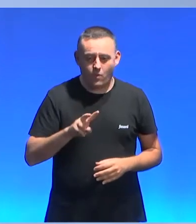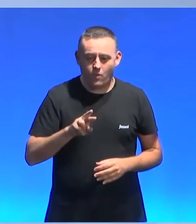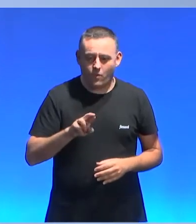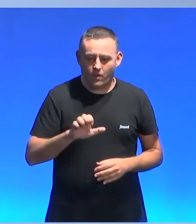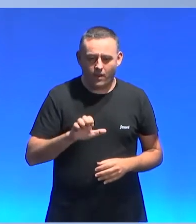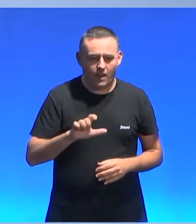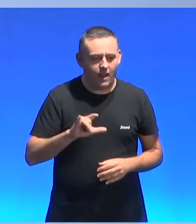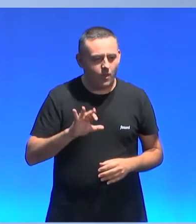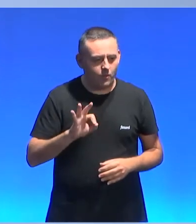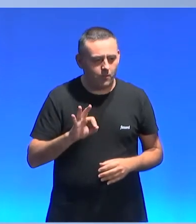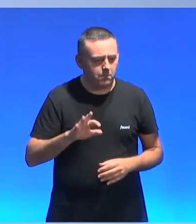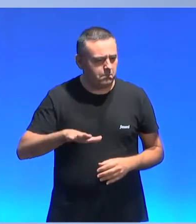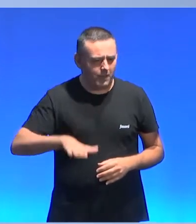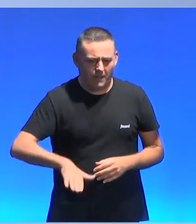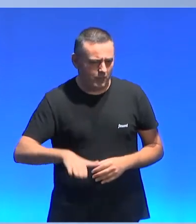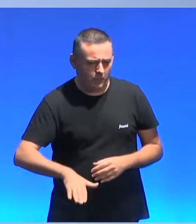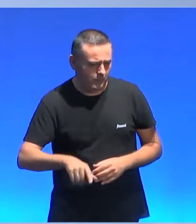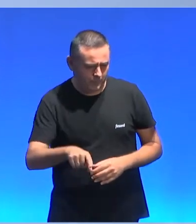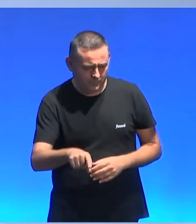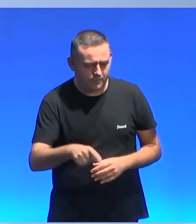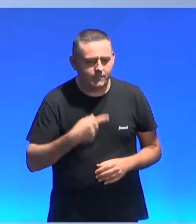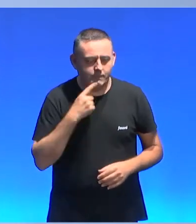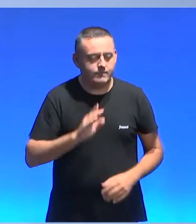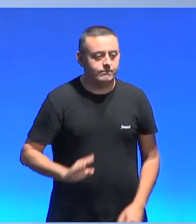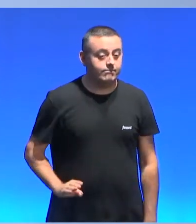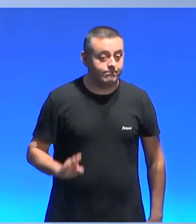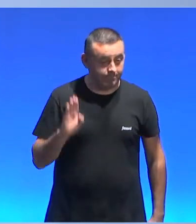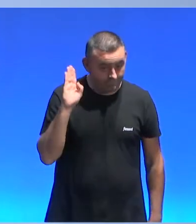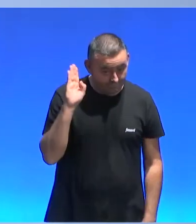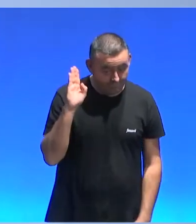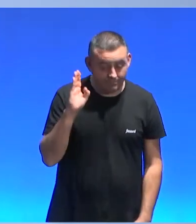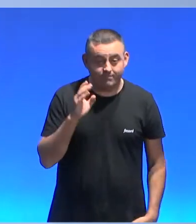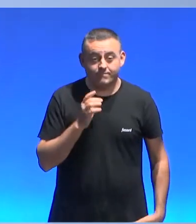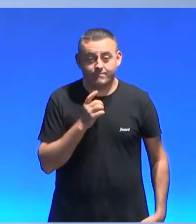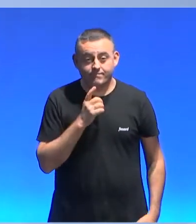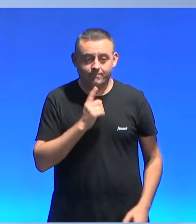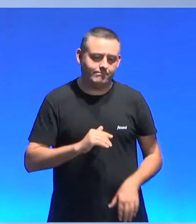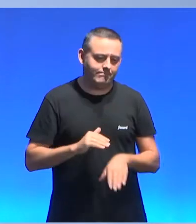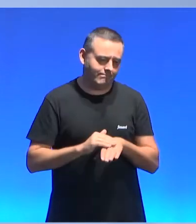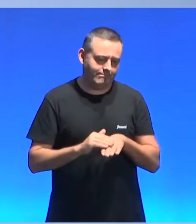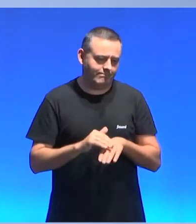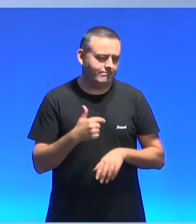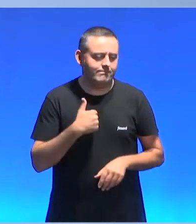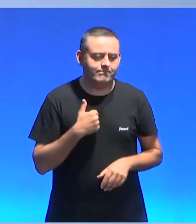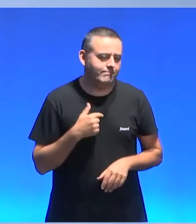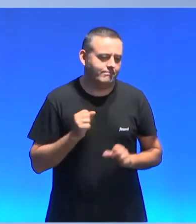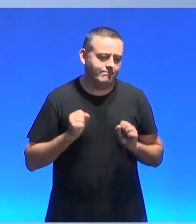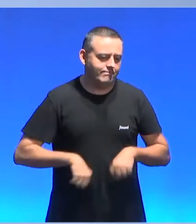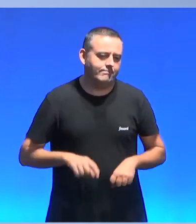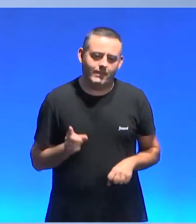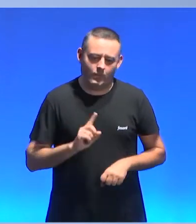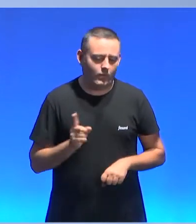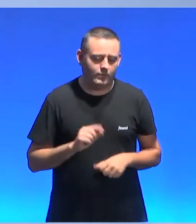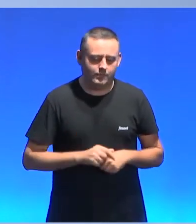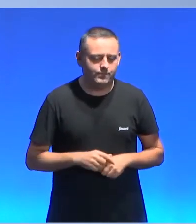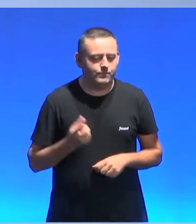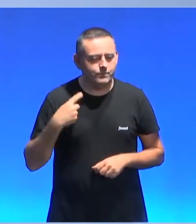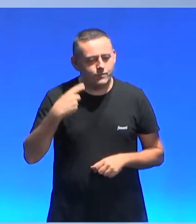pequeños, dice, no, yo no estoy de acuerdo. Yo creo que Asti tiene demasiados